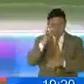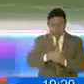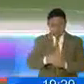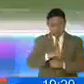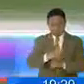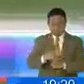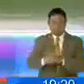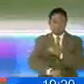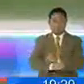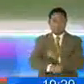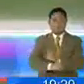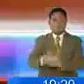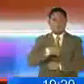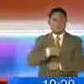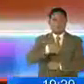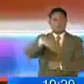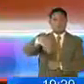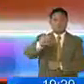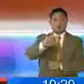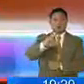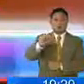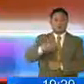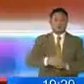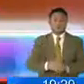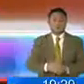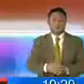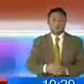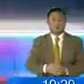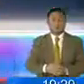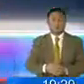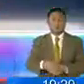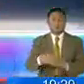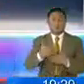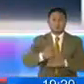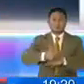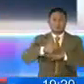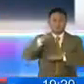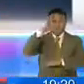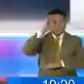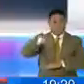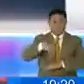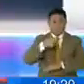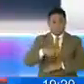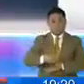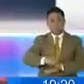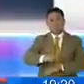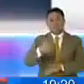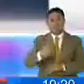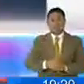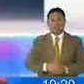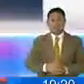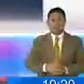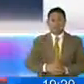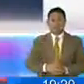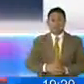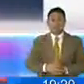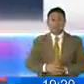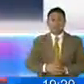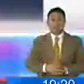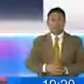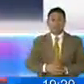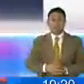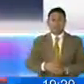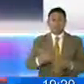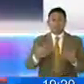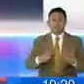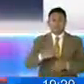el partido Barcelona-Macará, la Intendencia de Policía confirmó que ya tienen a otros. Plenamente identificadas, ya